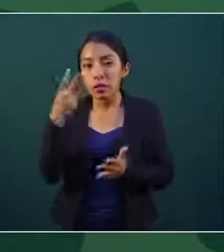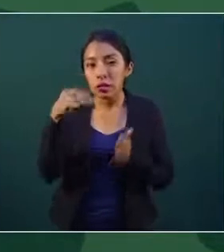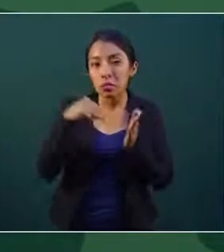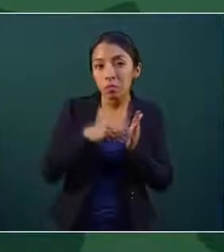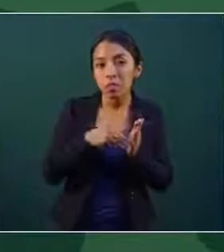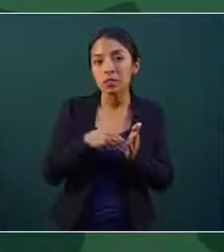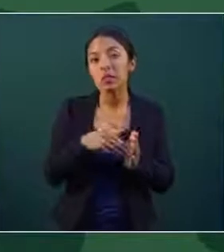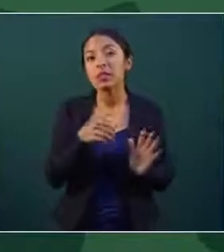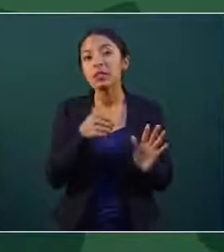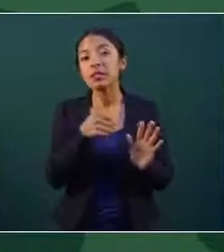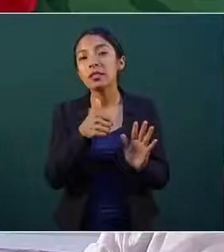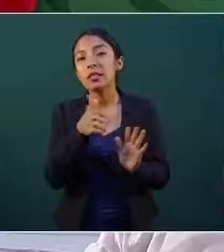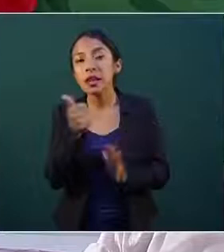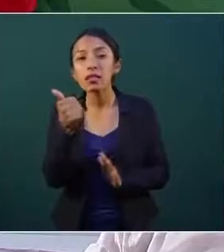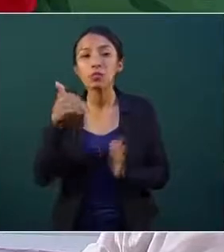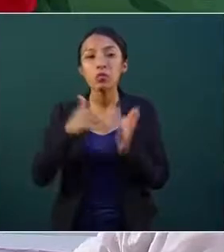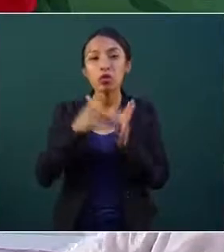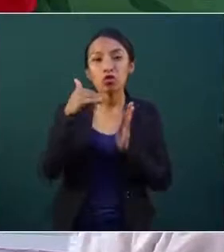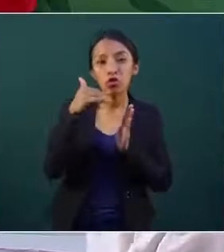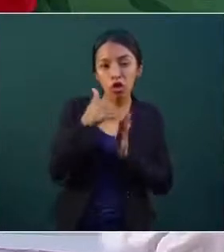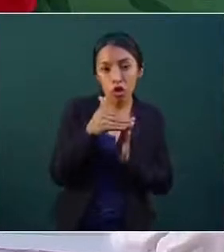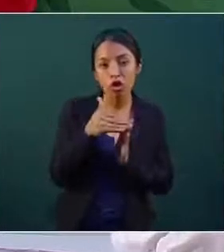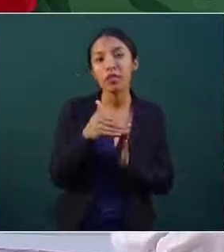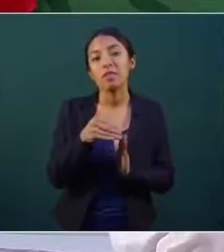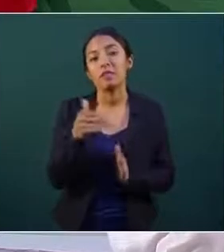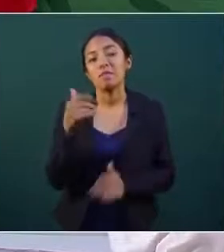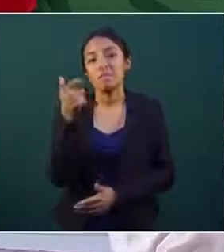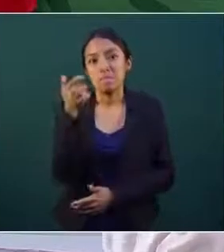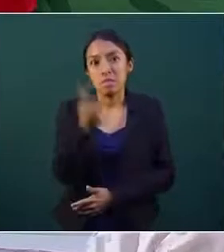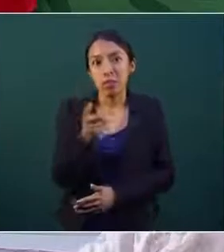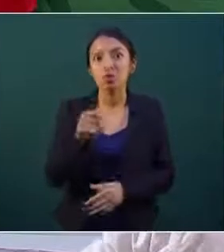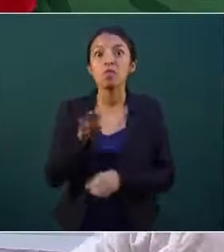53.506 millones de pesos, con un beneficio a más de